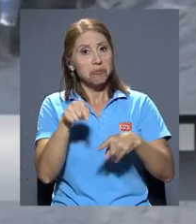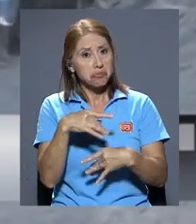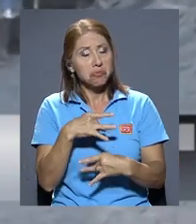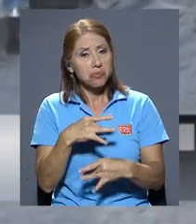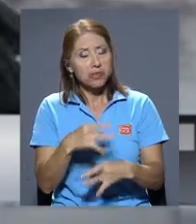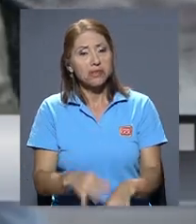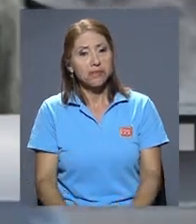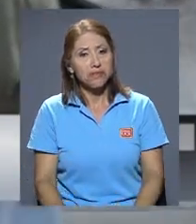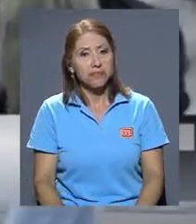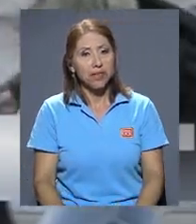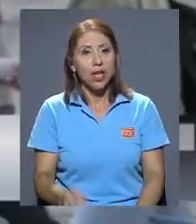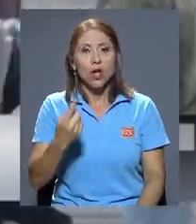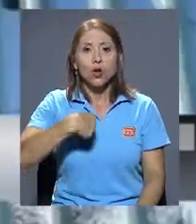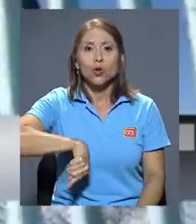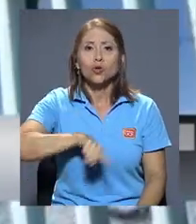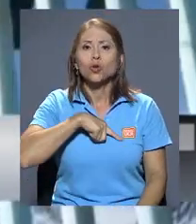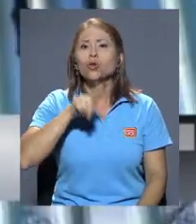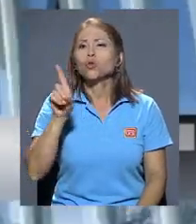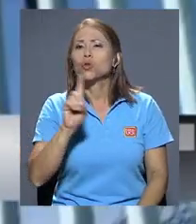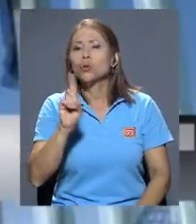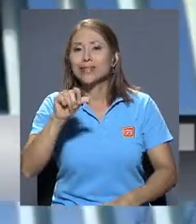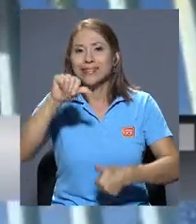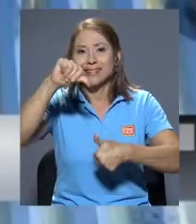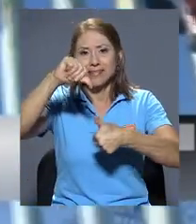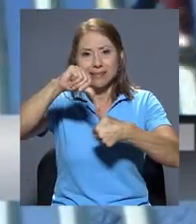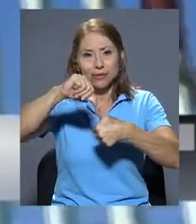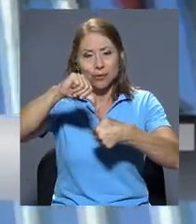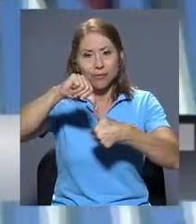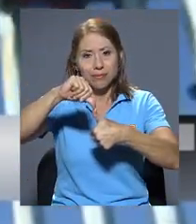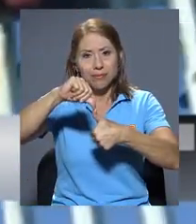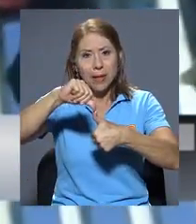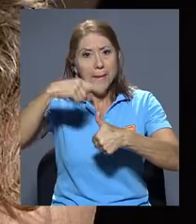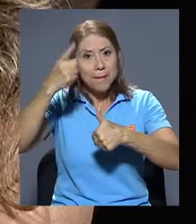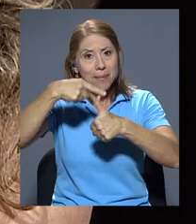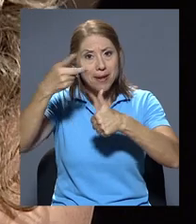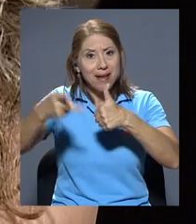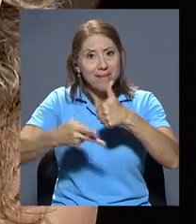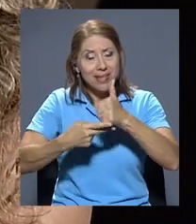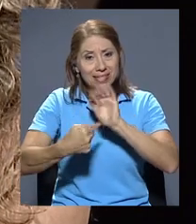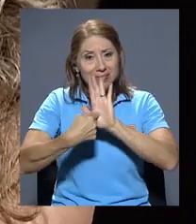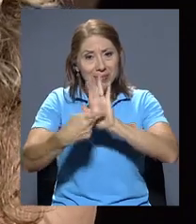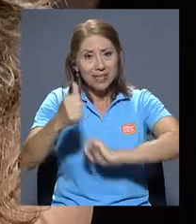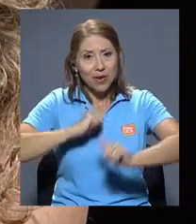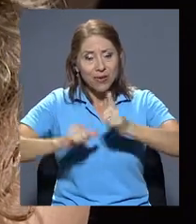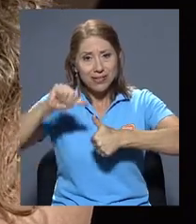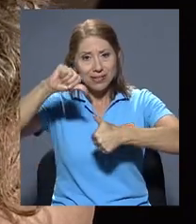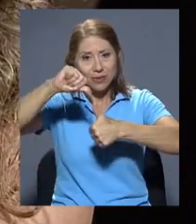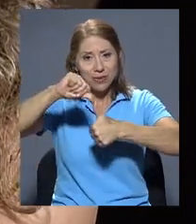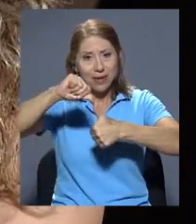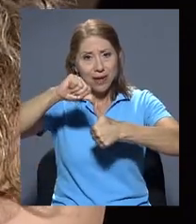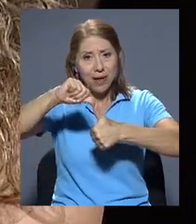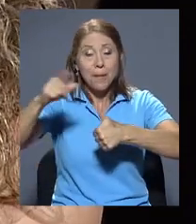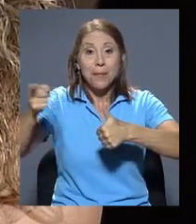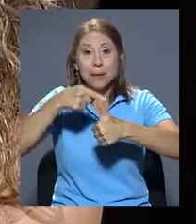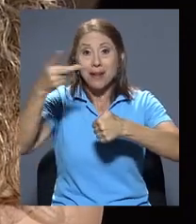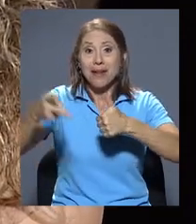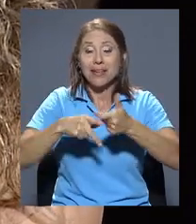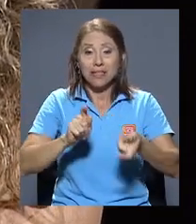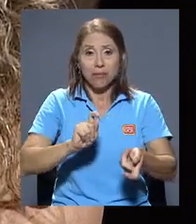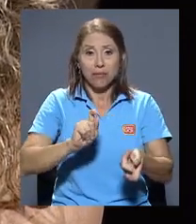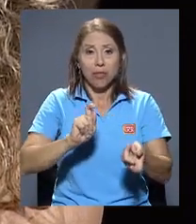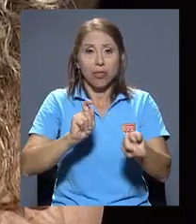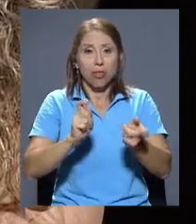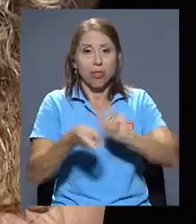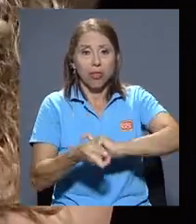Estamos en Centroamérica, o sea, esta es la primera vez que esta obra se presenta en Centroamérica, de hecho es la primera vez que se traduce al español. La